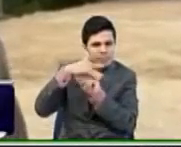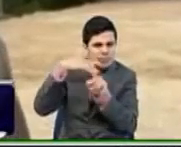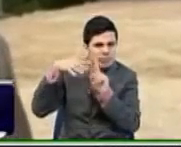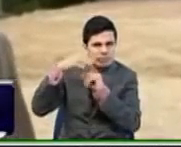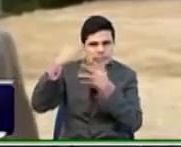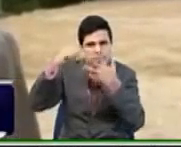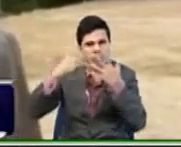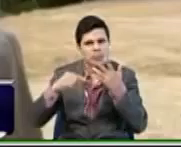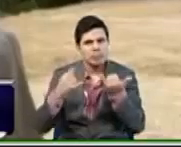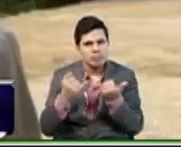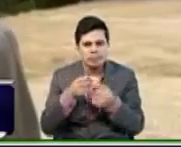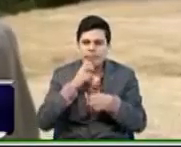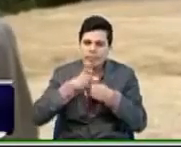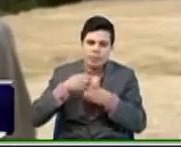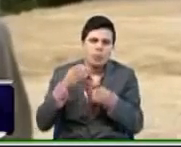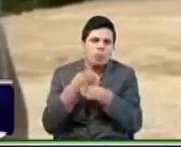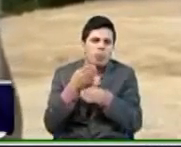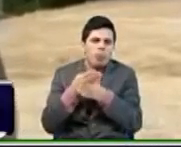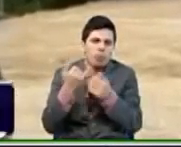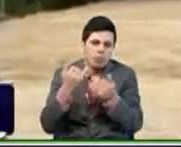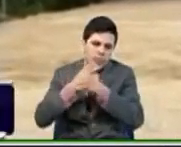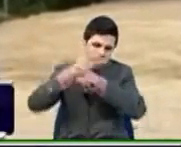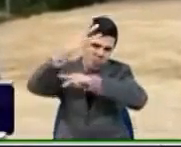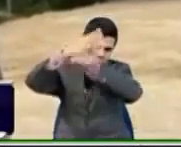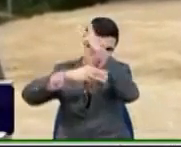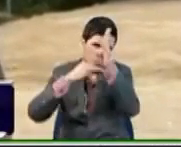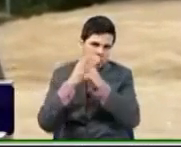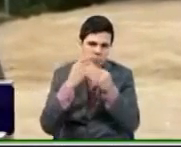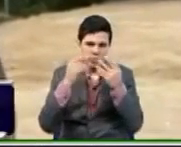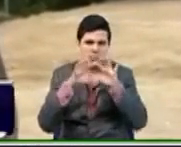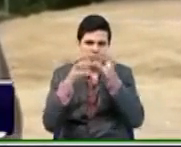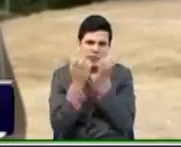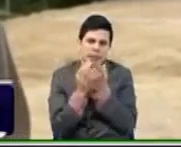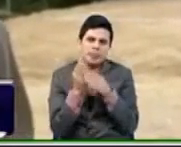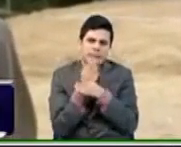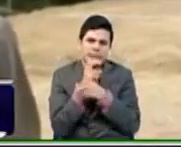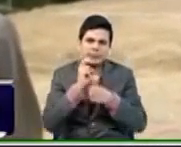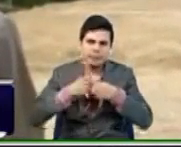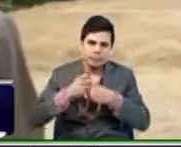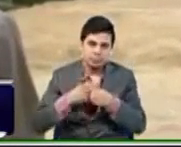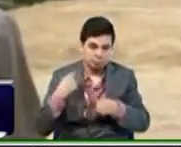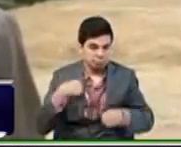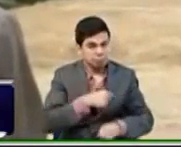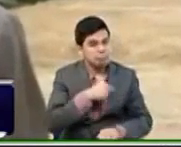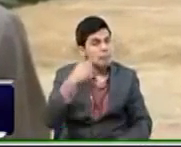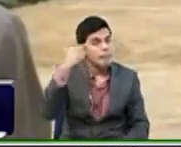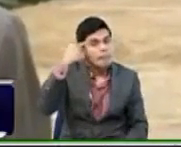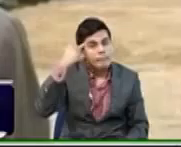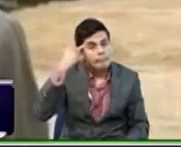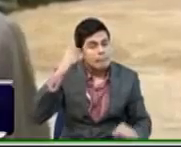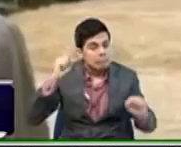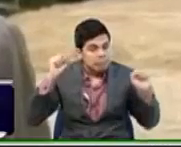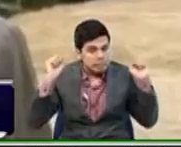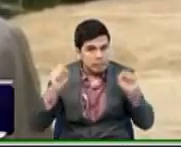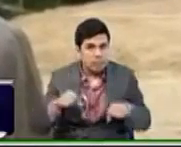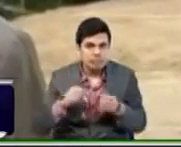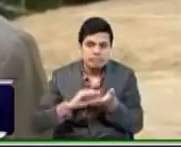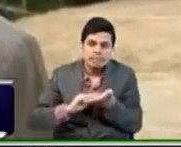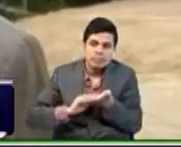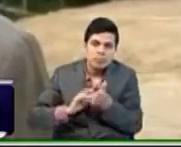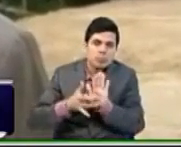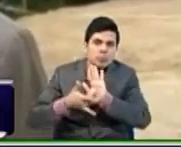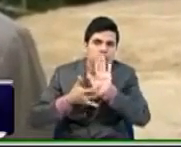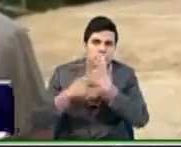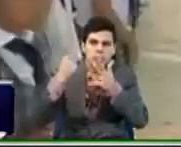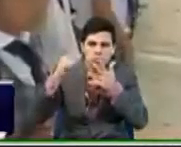cuales pues viene atravesando todo el mundo, todo nuestro planeta, y creímos conveniente que tomáramos un modelo de esas